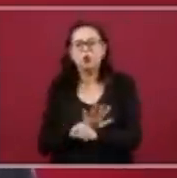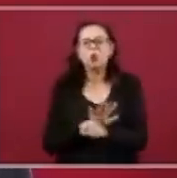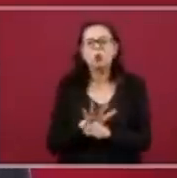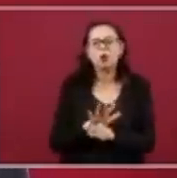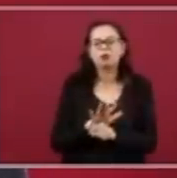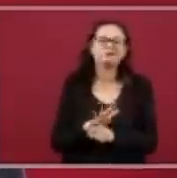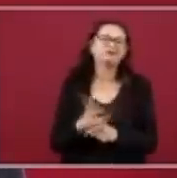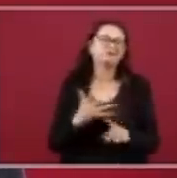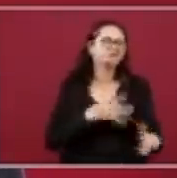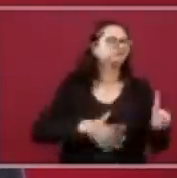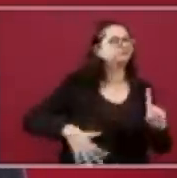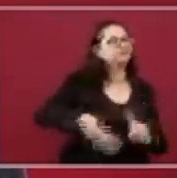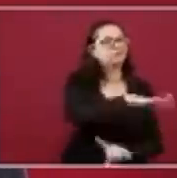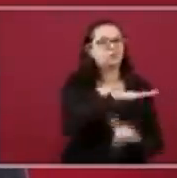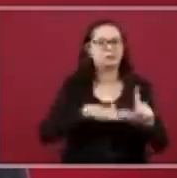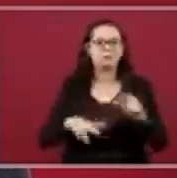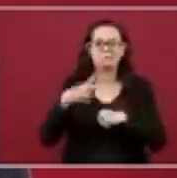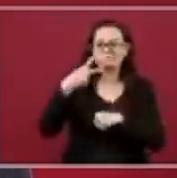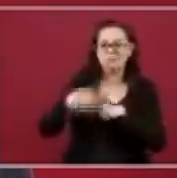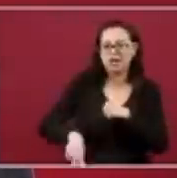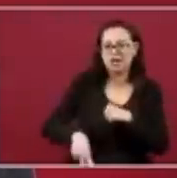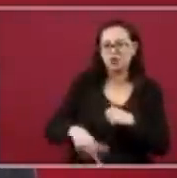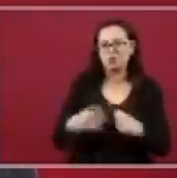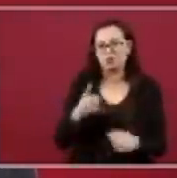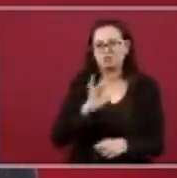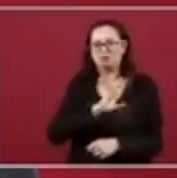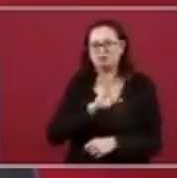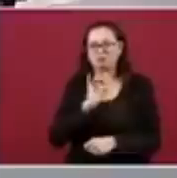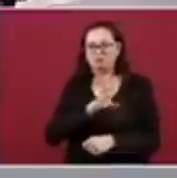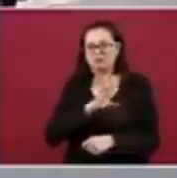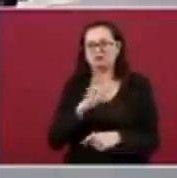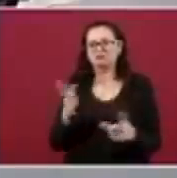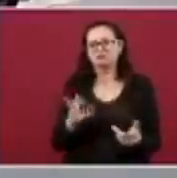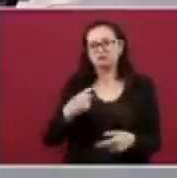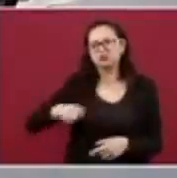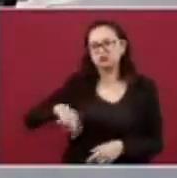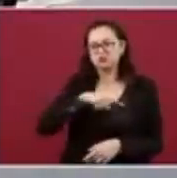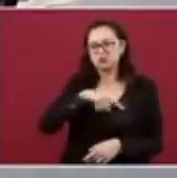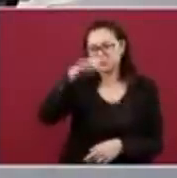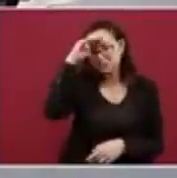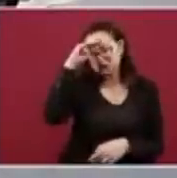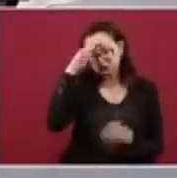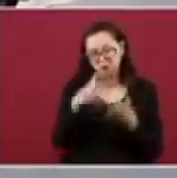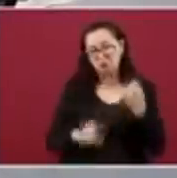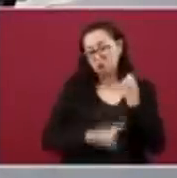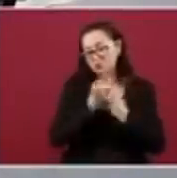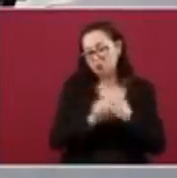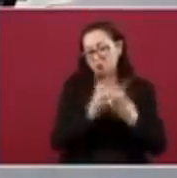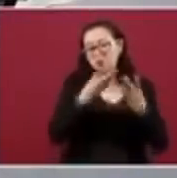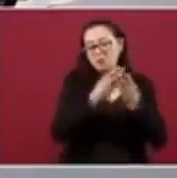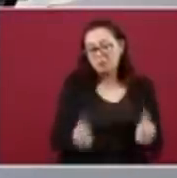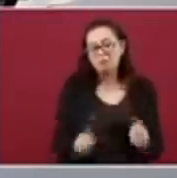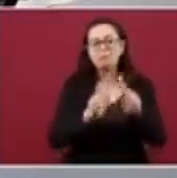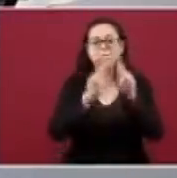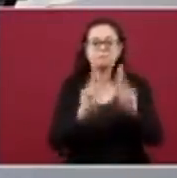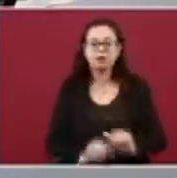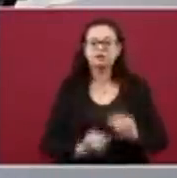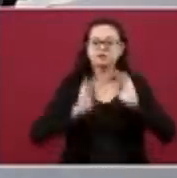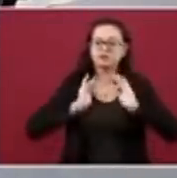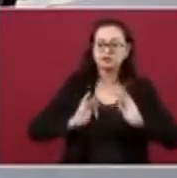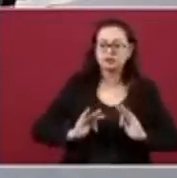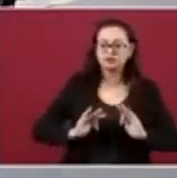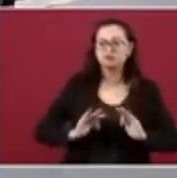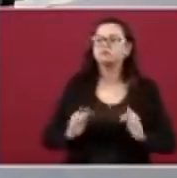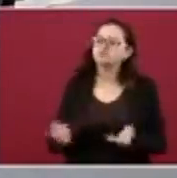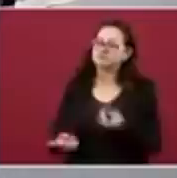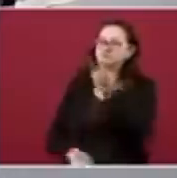es el ambiente de inseguridad. Entonces, nosotros pensamos que vamos a resolver esto, va a haber paz, va a haber tranquilidad y